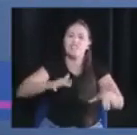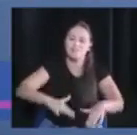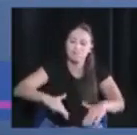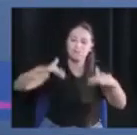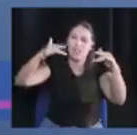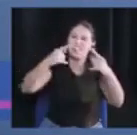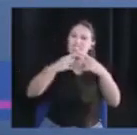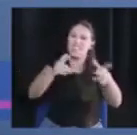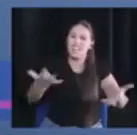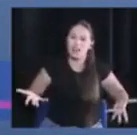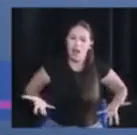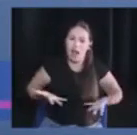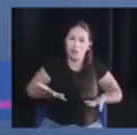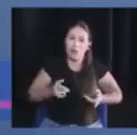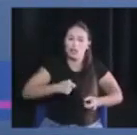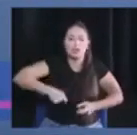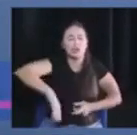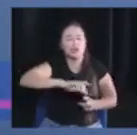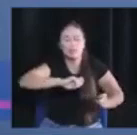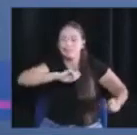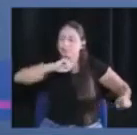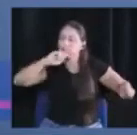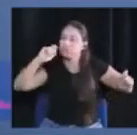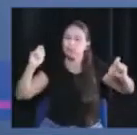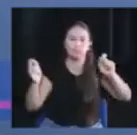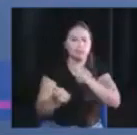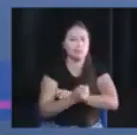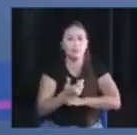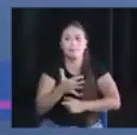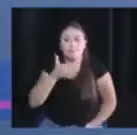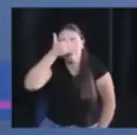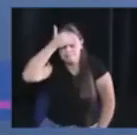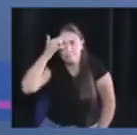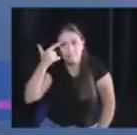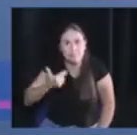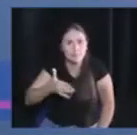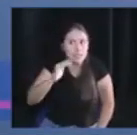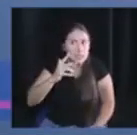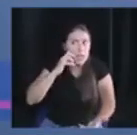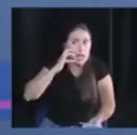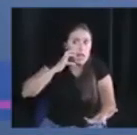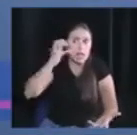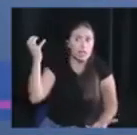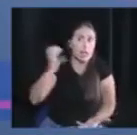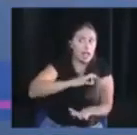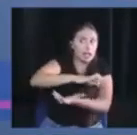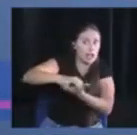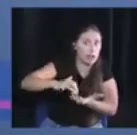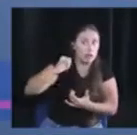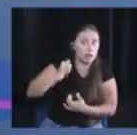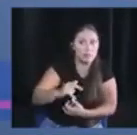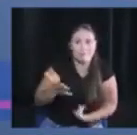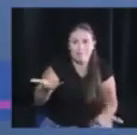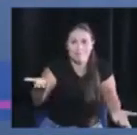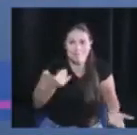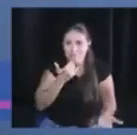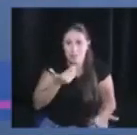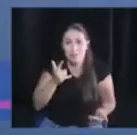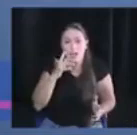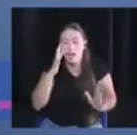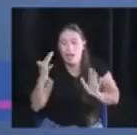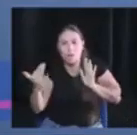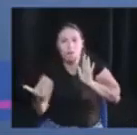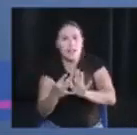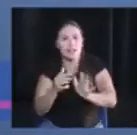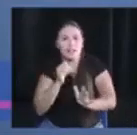una transformación de sociedad enorme que no sabemos si va a ser catastrófica o no. Y para enfrentarlo